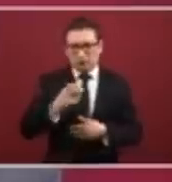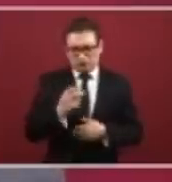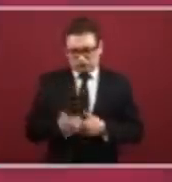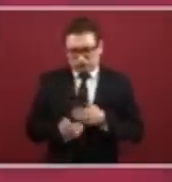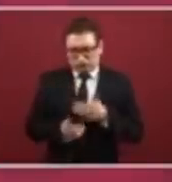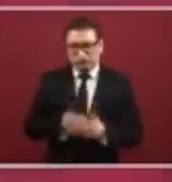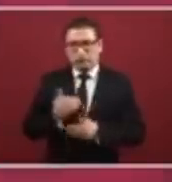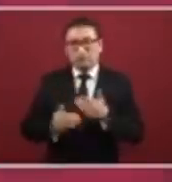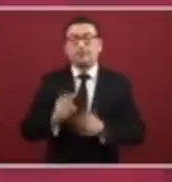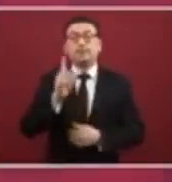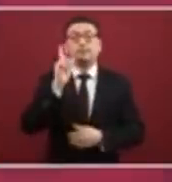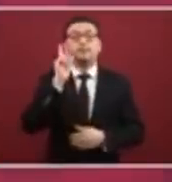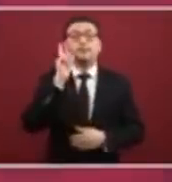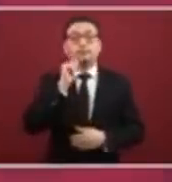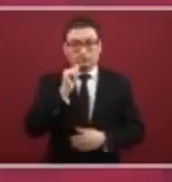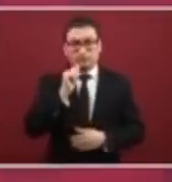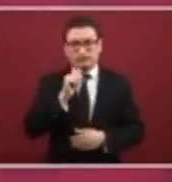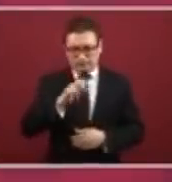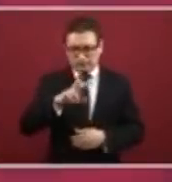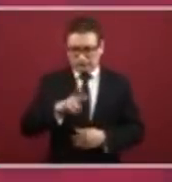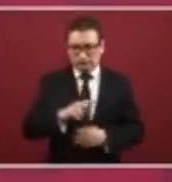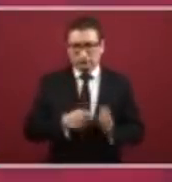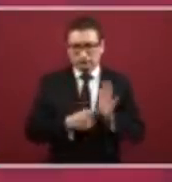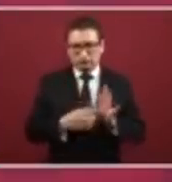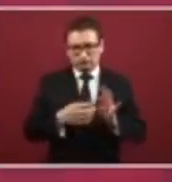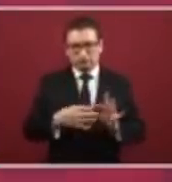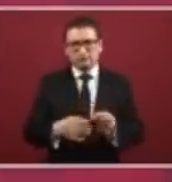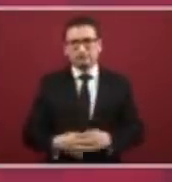adelante. Mañana van a ver.